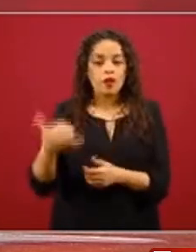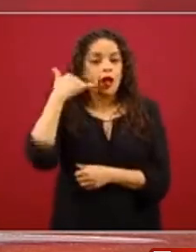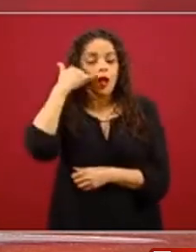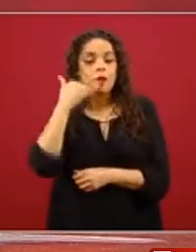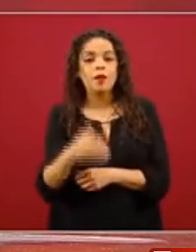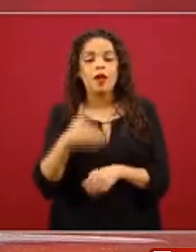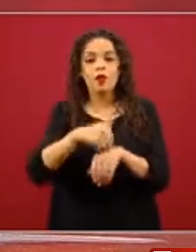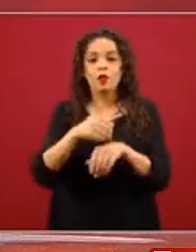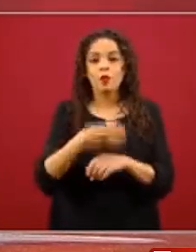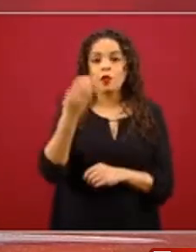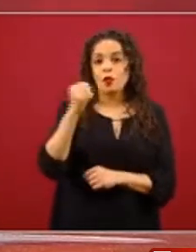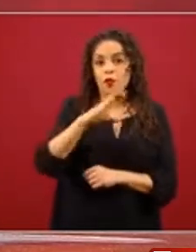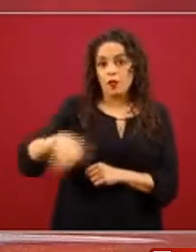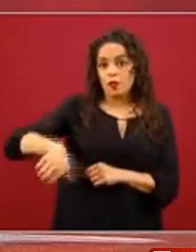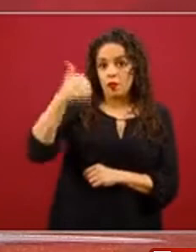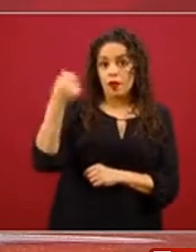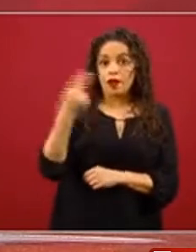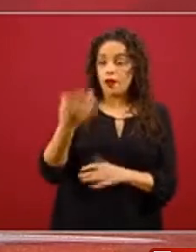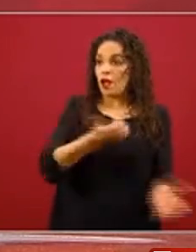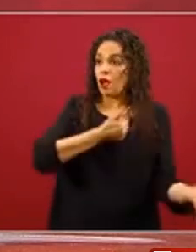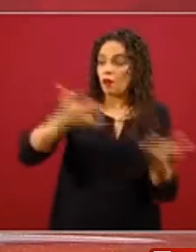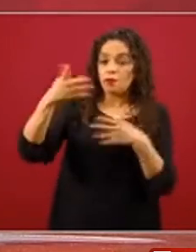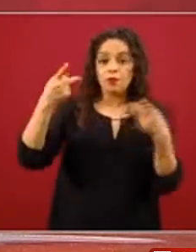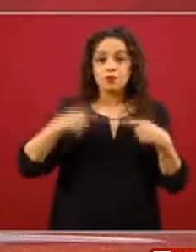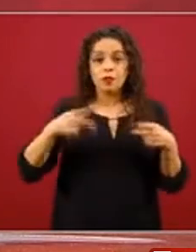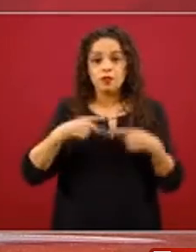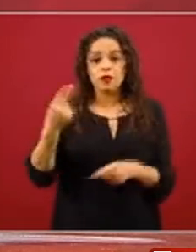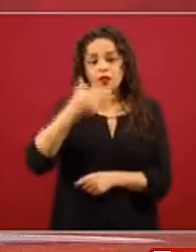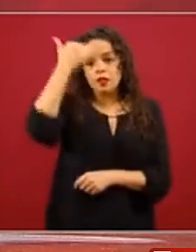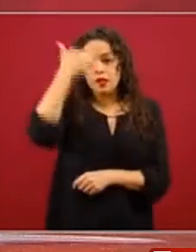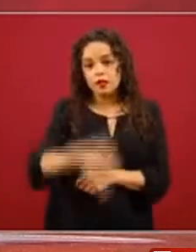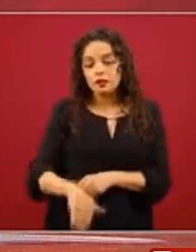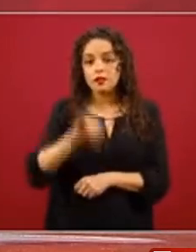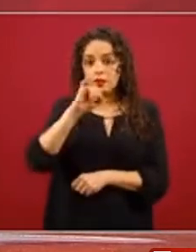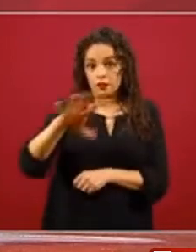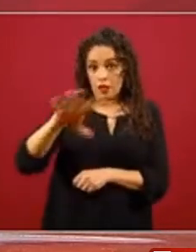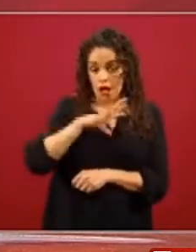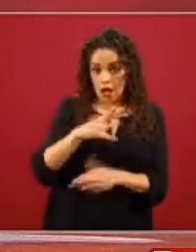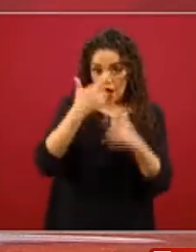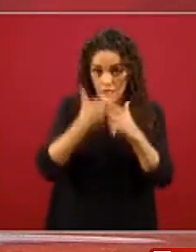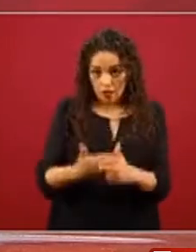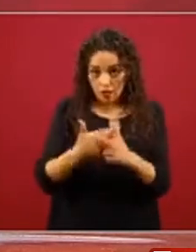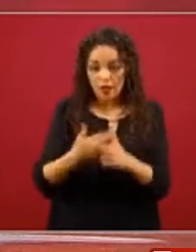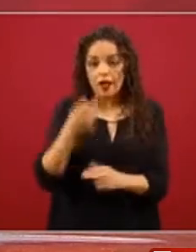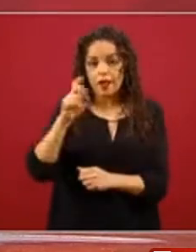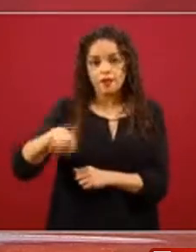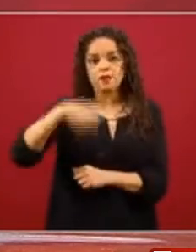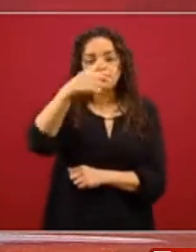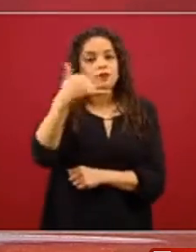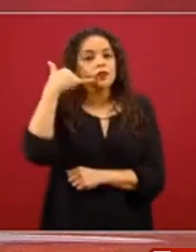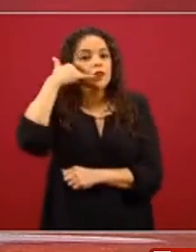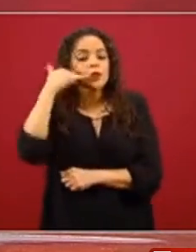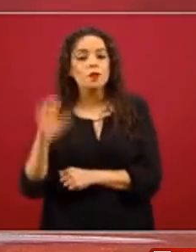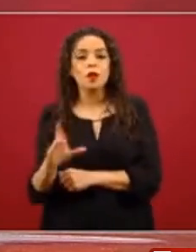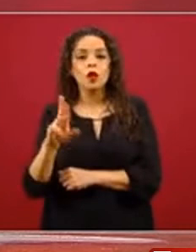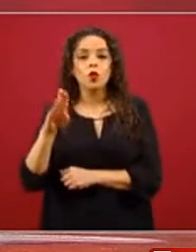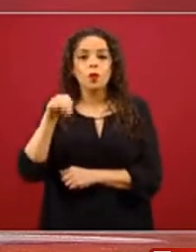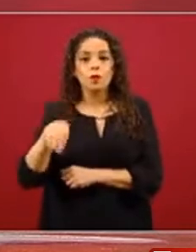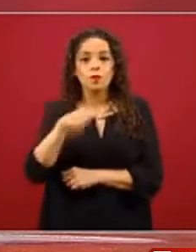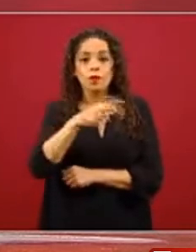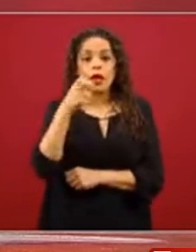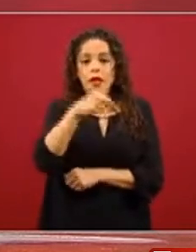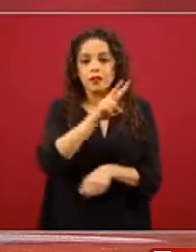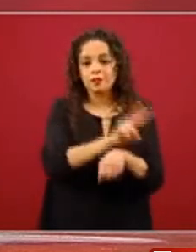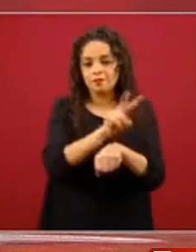necesita trasladar a una persona y conocer cuál es la disponibilidad, se comunica con el CRUM y el CRUM es el que está monitoreando esta